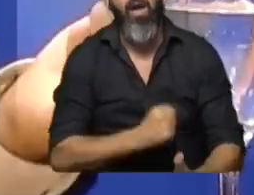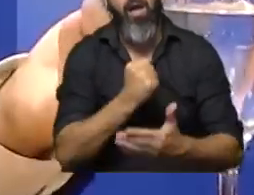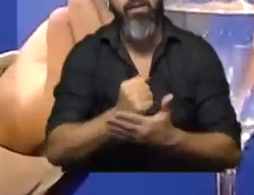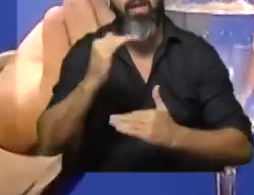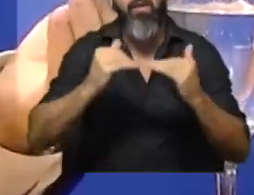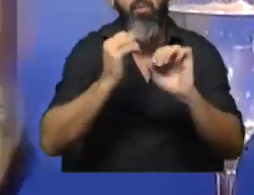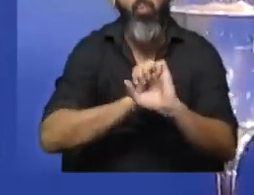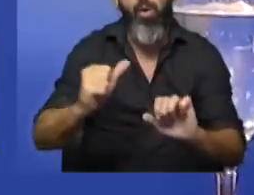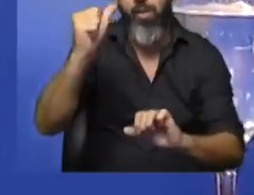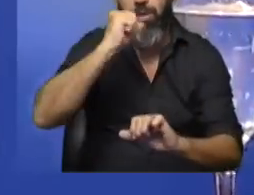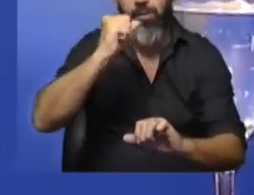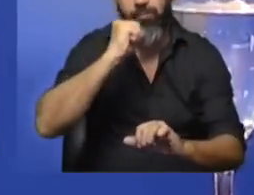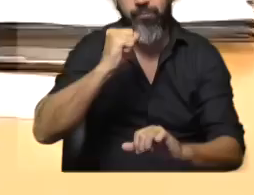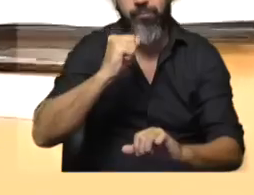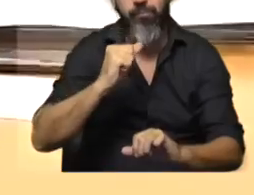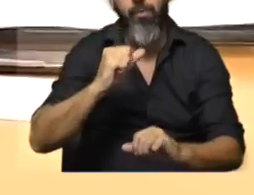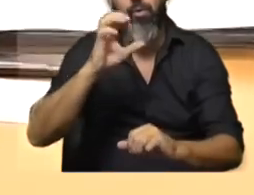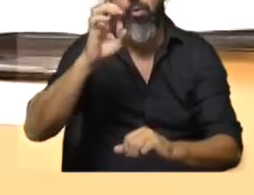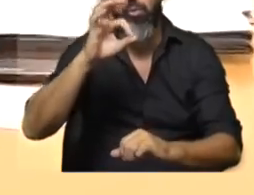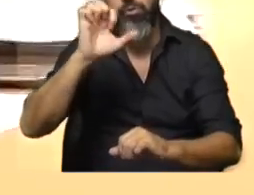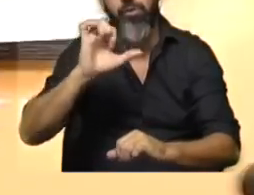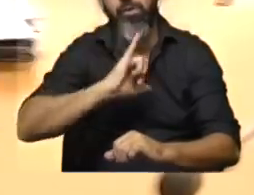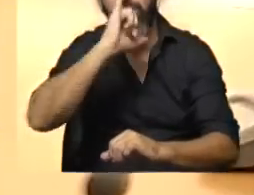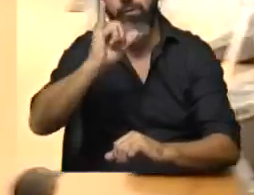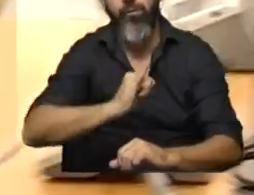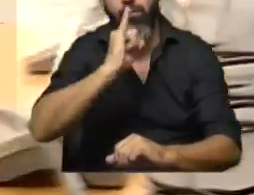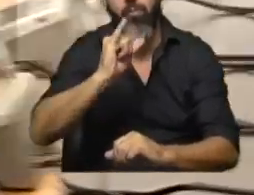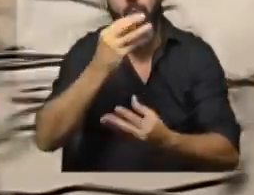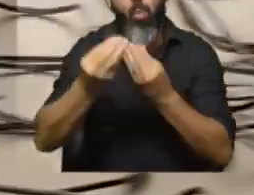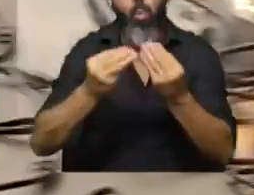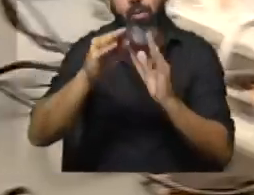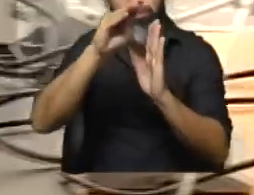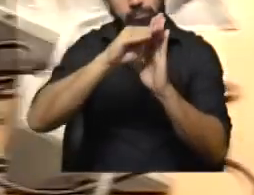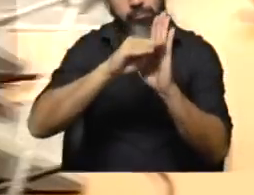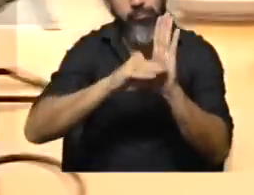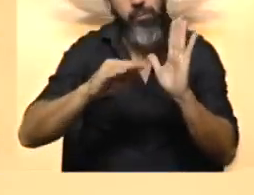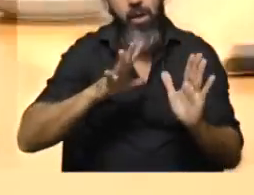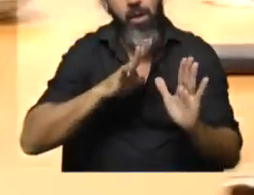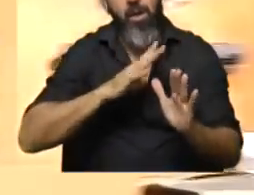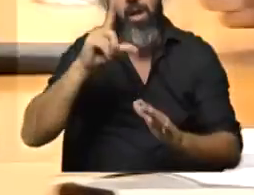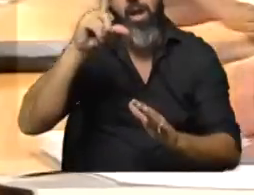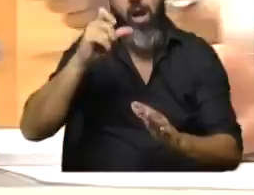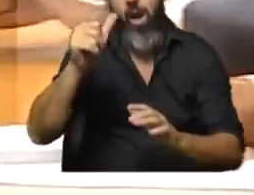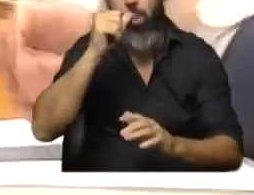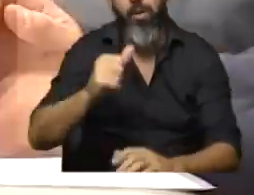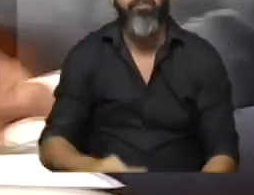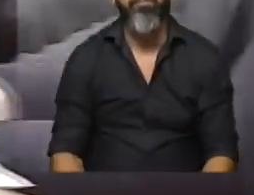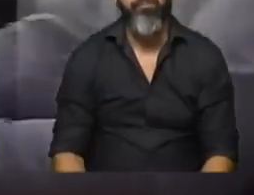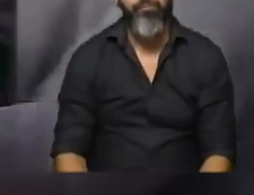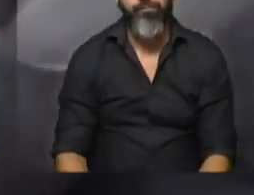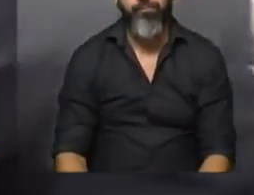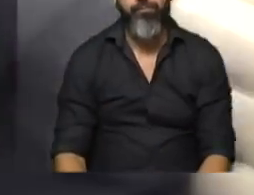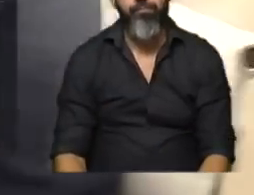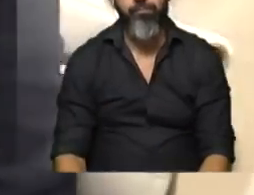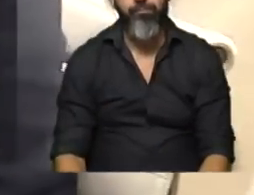consumible y la voz se va a informar Cuáles son los parámetros que tiene esa agua que estamos suministrando básicamente